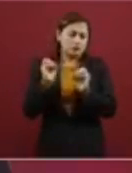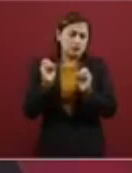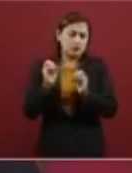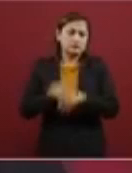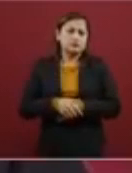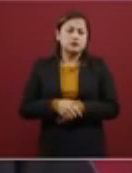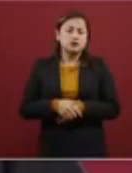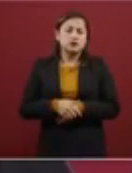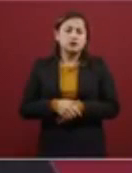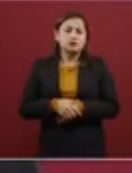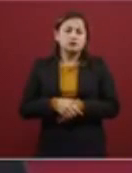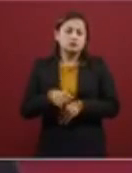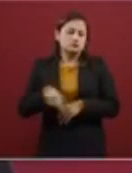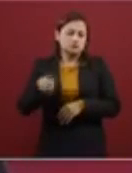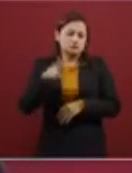ni siquiera